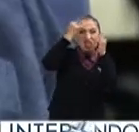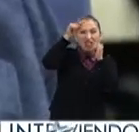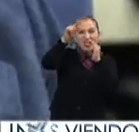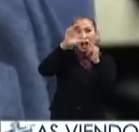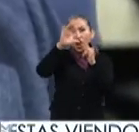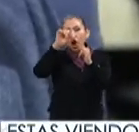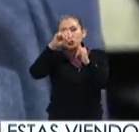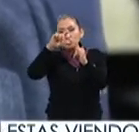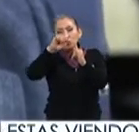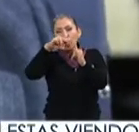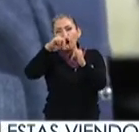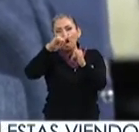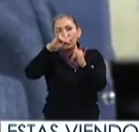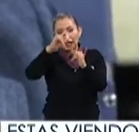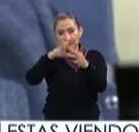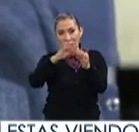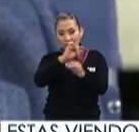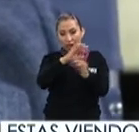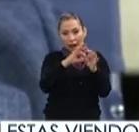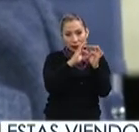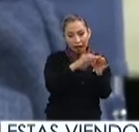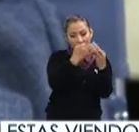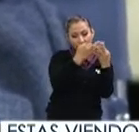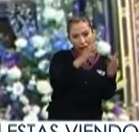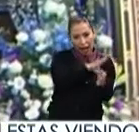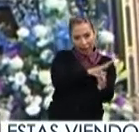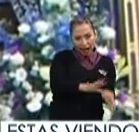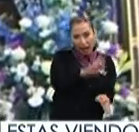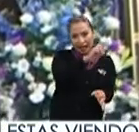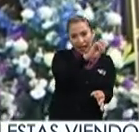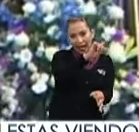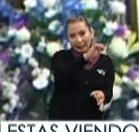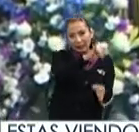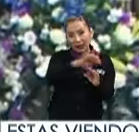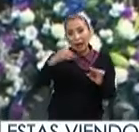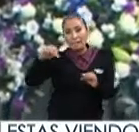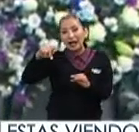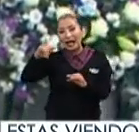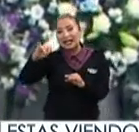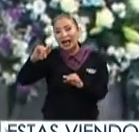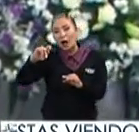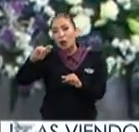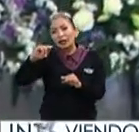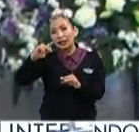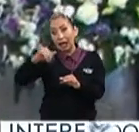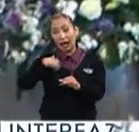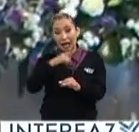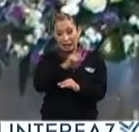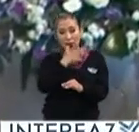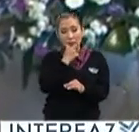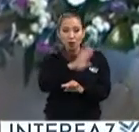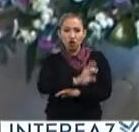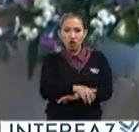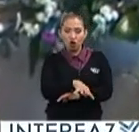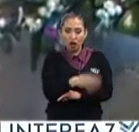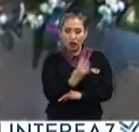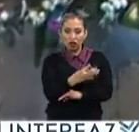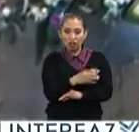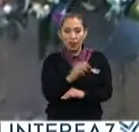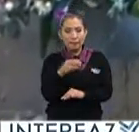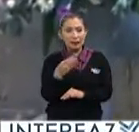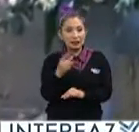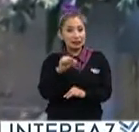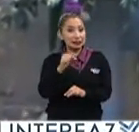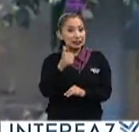la cosmología, explicada por la unión de la teoría general de la relatividad y la mecánica cuántica. Stephen Hawking falleció el 14 de marzo